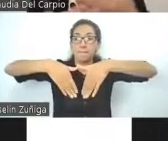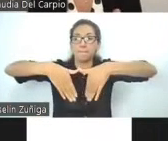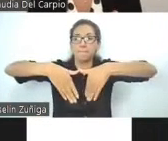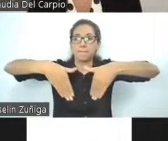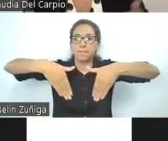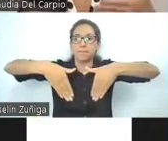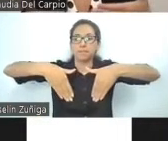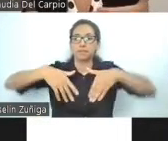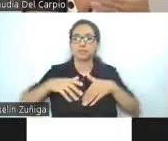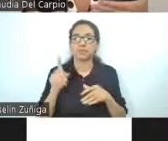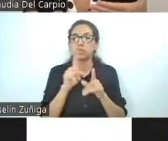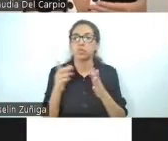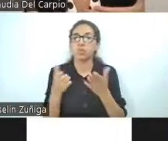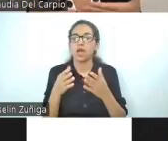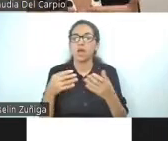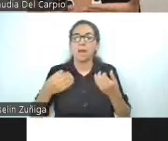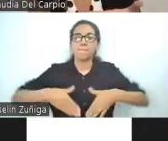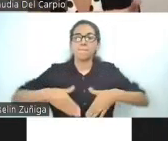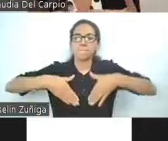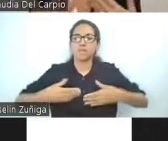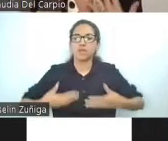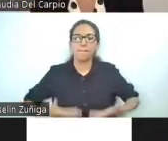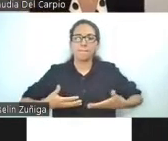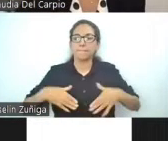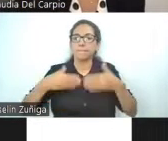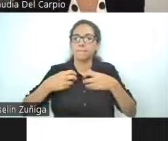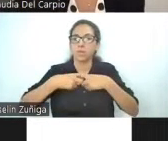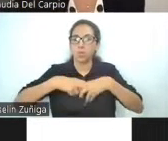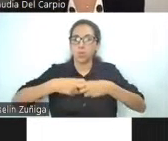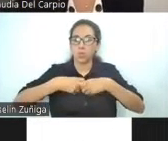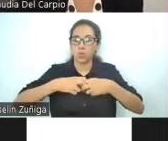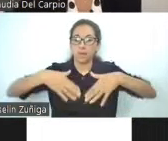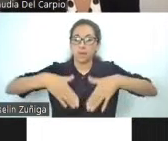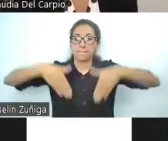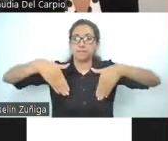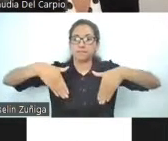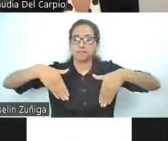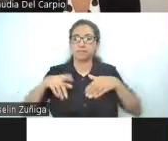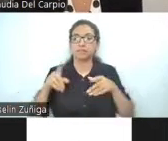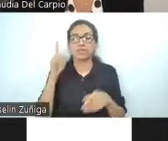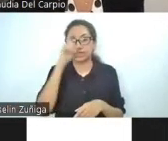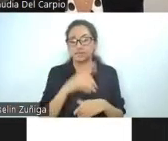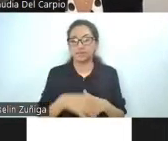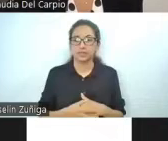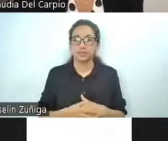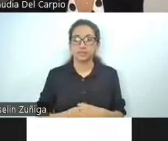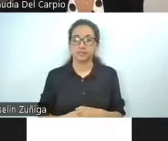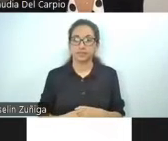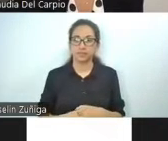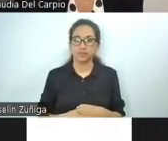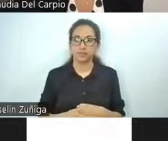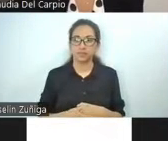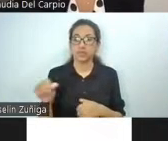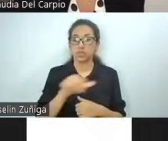se pierde el soporte de los músculos del piso pélvico y aumenta el riesgo de prolapso. Y además, vemos que acá hay